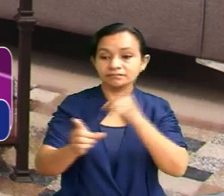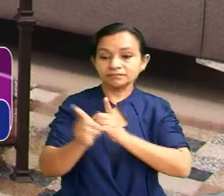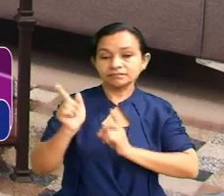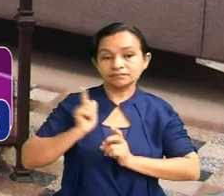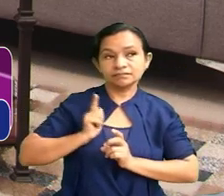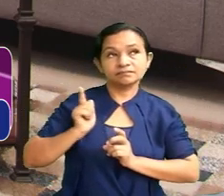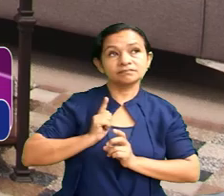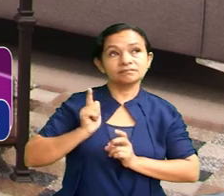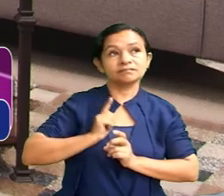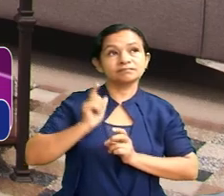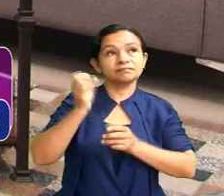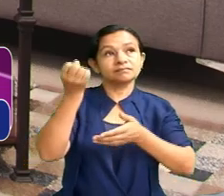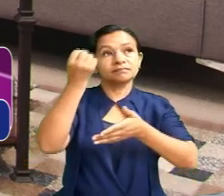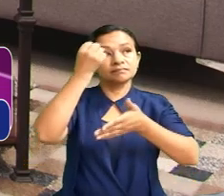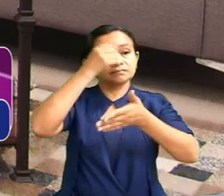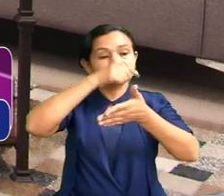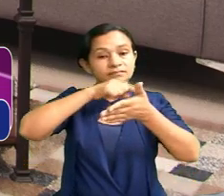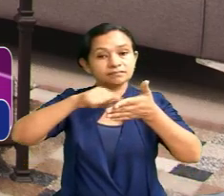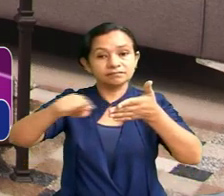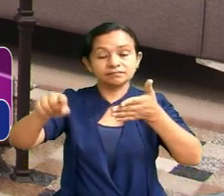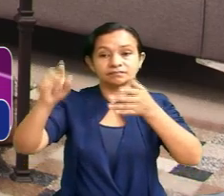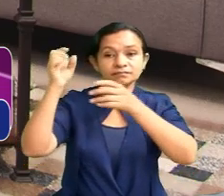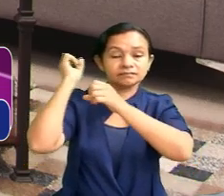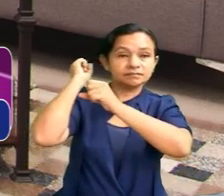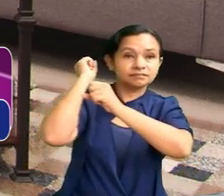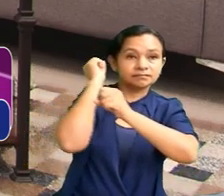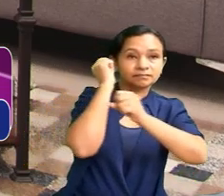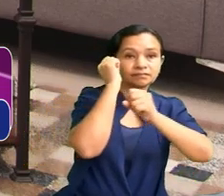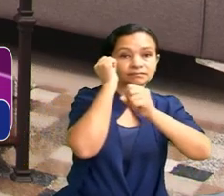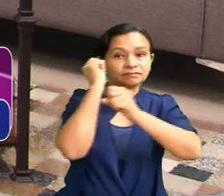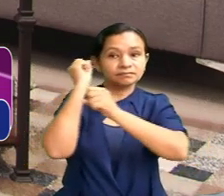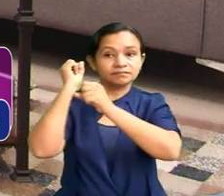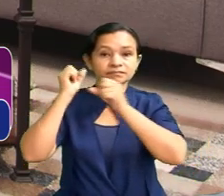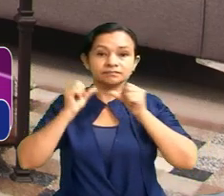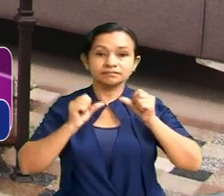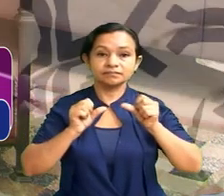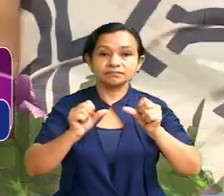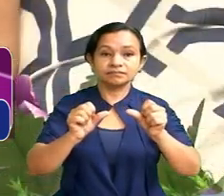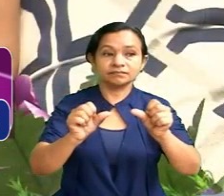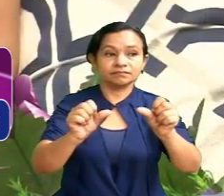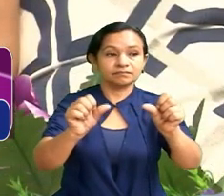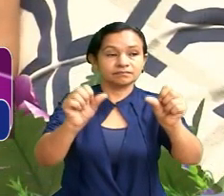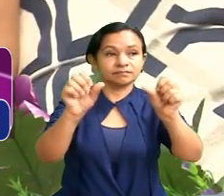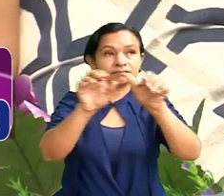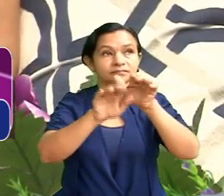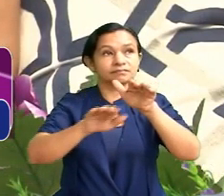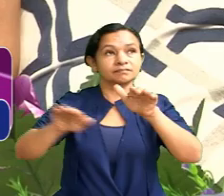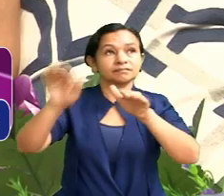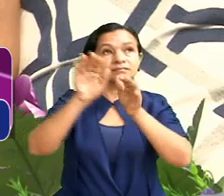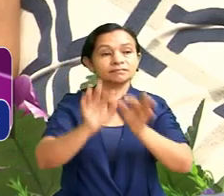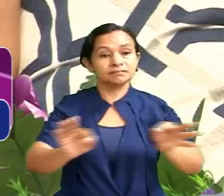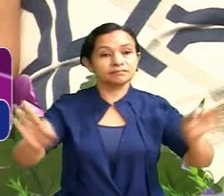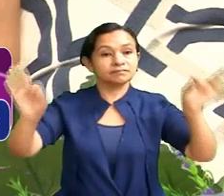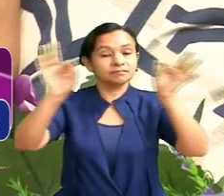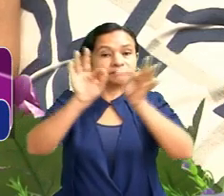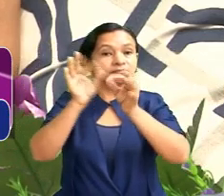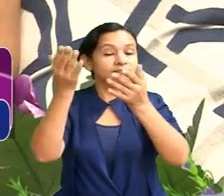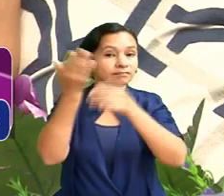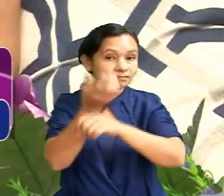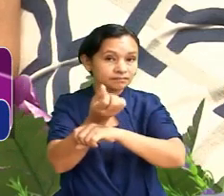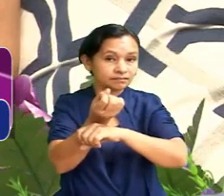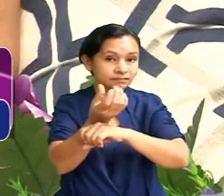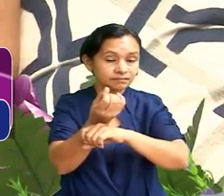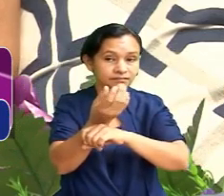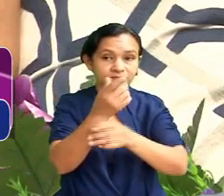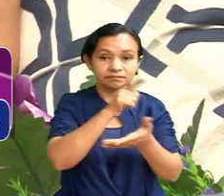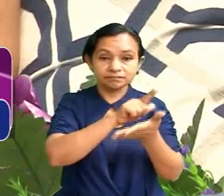temporada de semana santa el funcionamiento permanente de los servicios más relevantes de las alcaldías verdad por ejemplo el tema